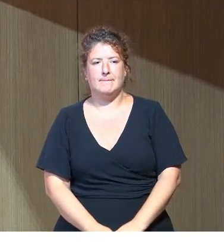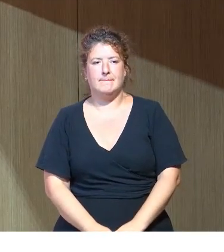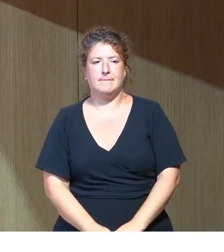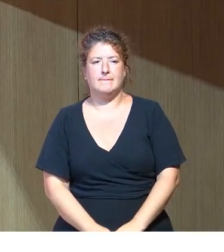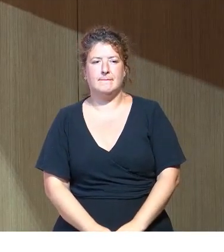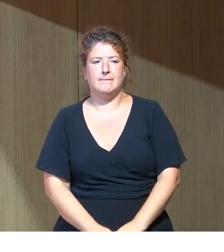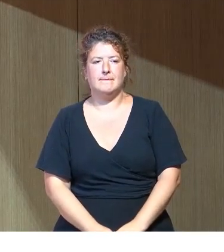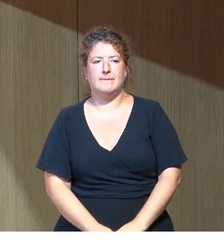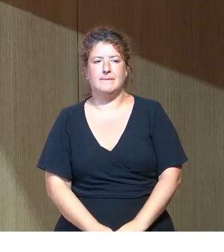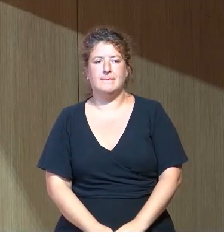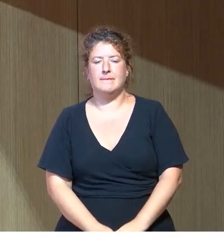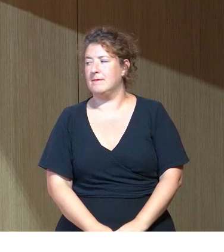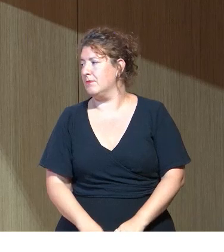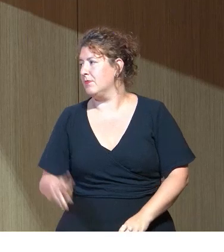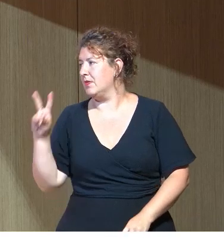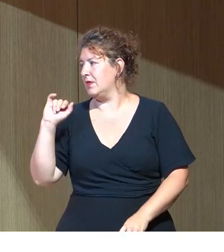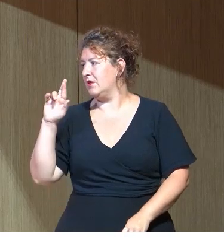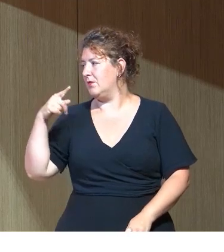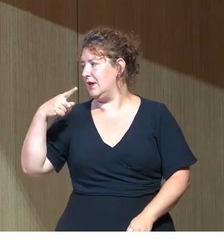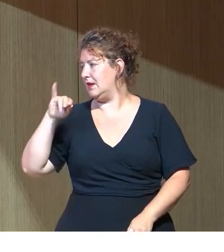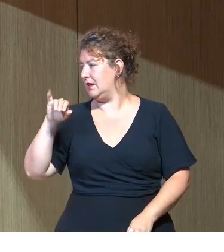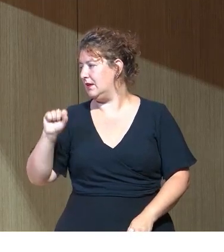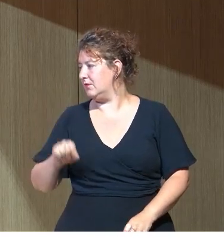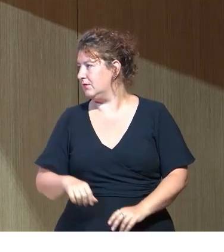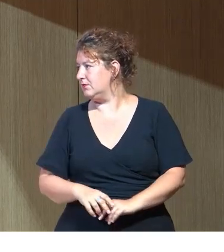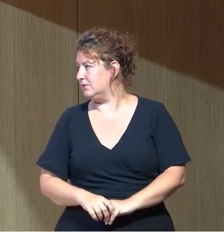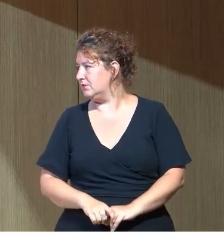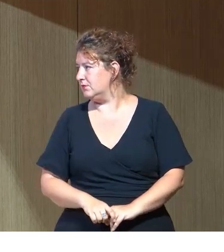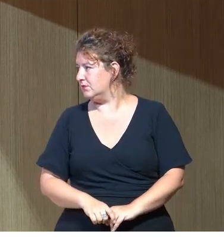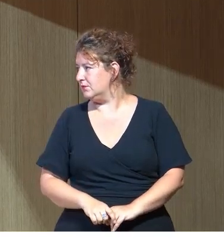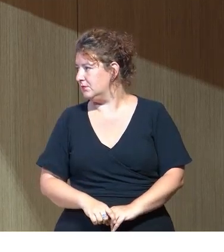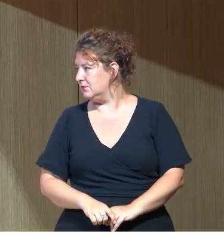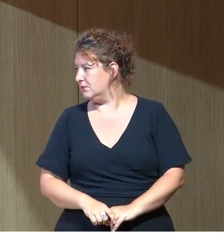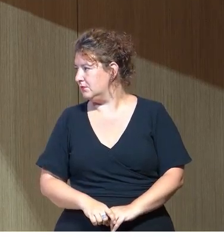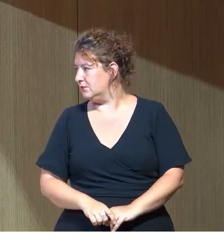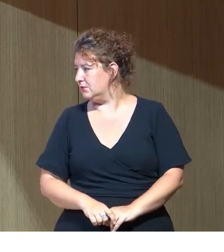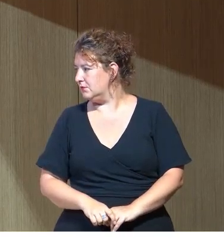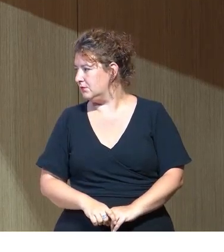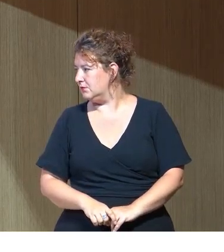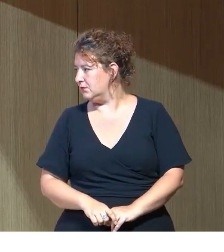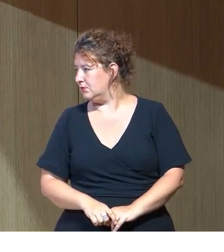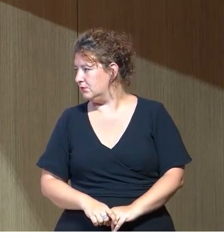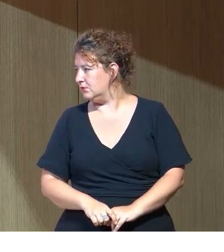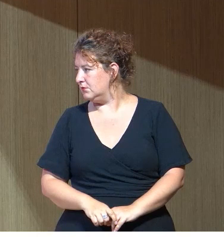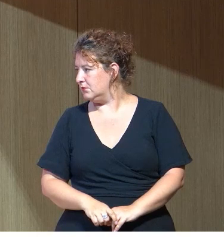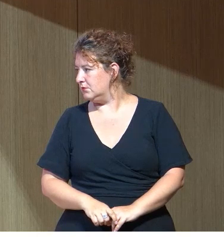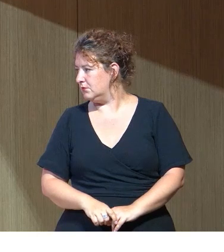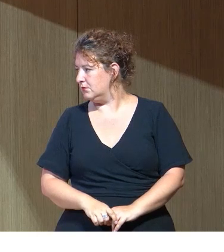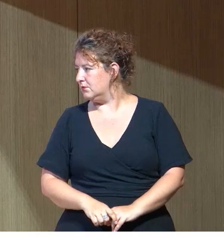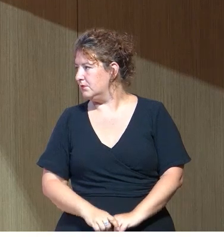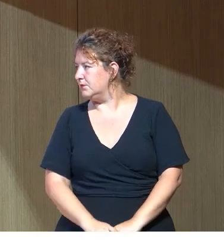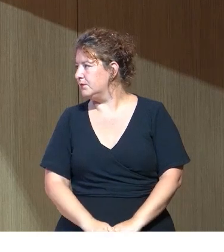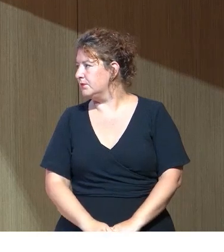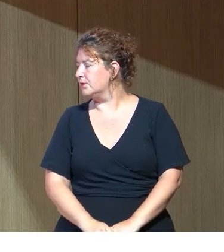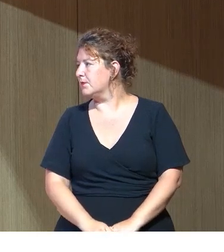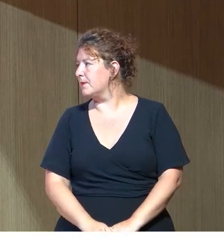Bueno pues Virginia Muchísimas gracias por venir gracias por por empezar esta